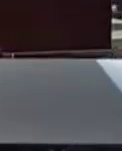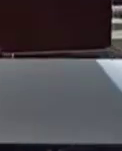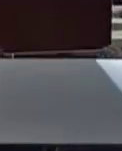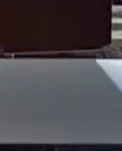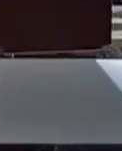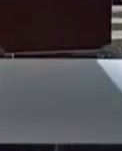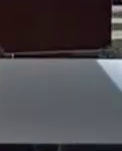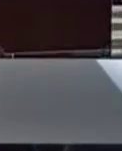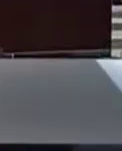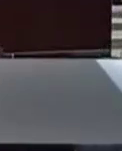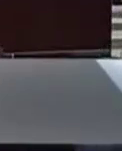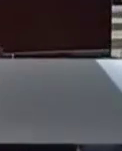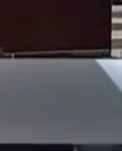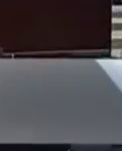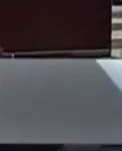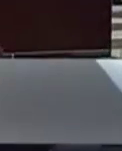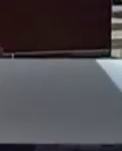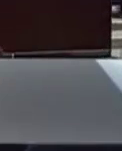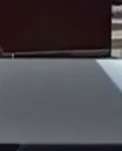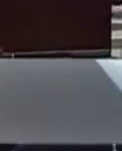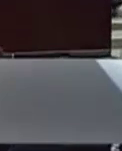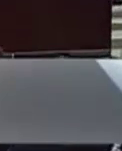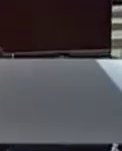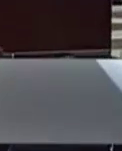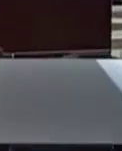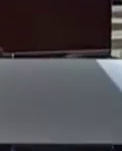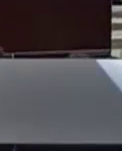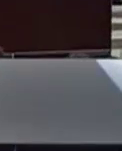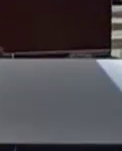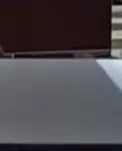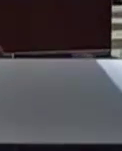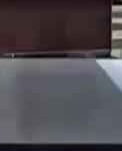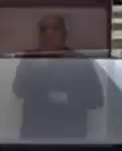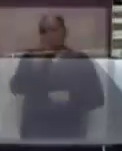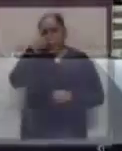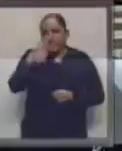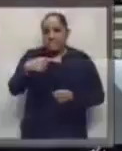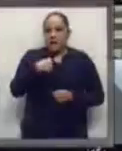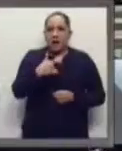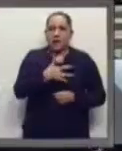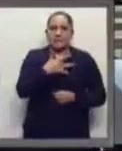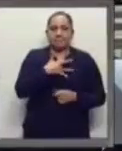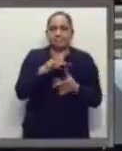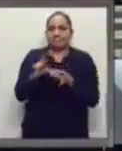Conviene la mesa directiva, pues son 3 minutos de la ignominia.